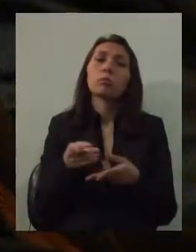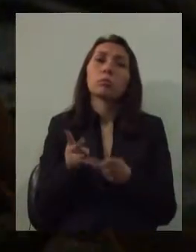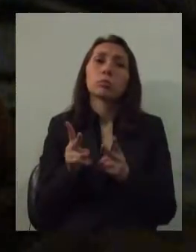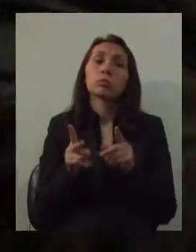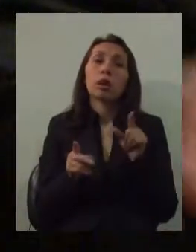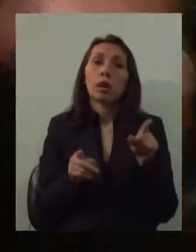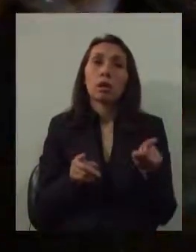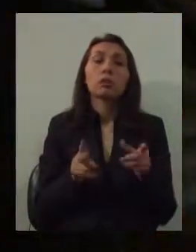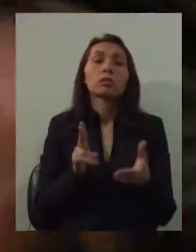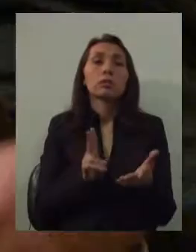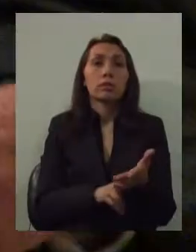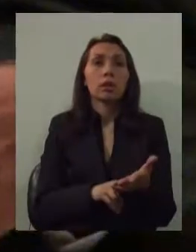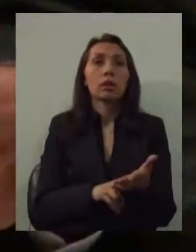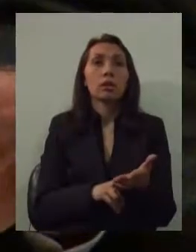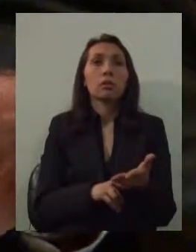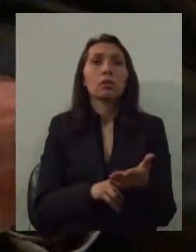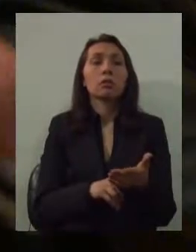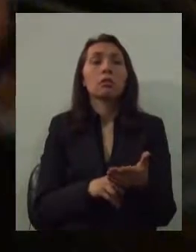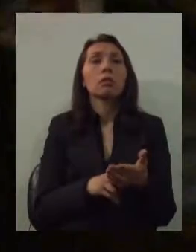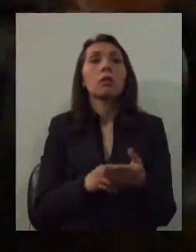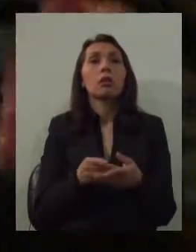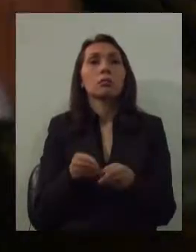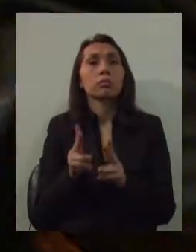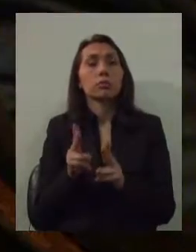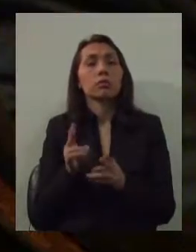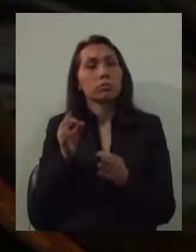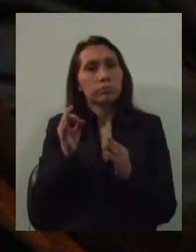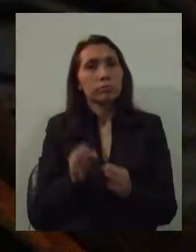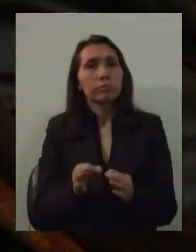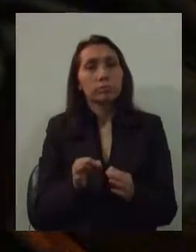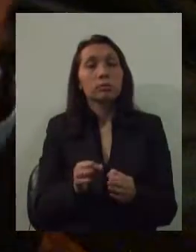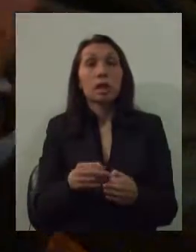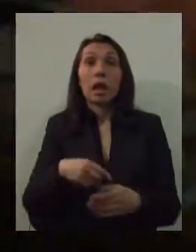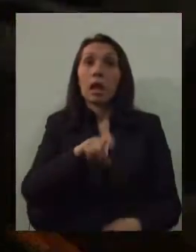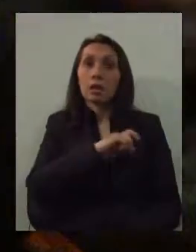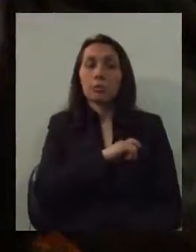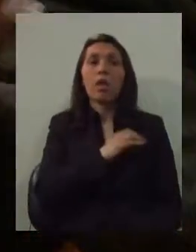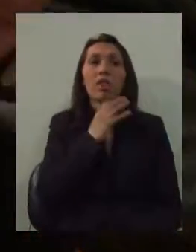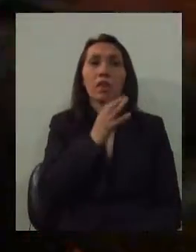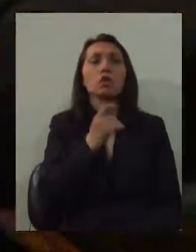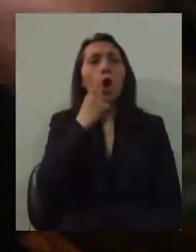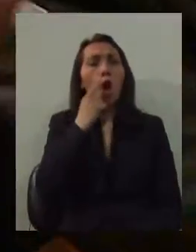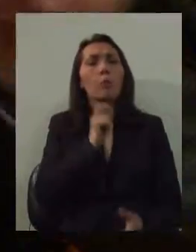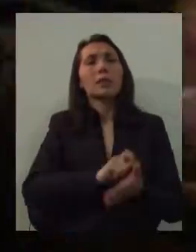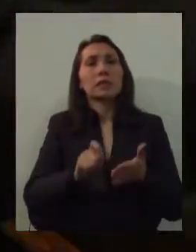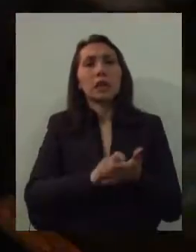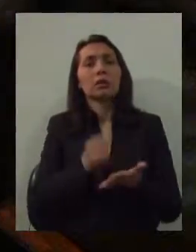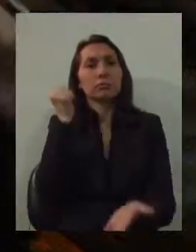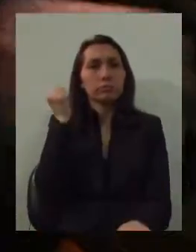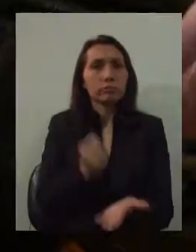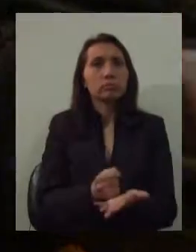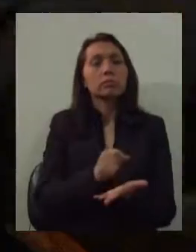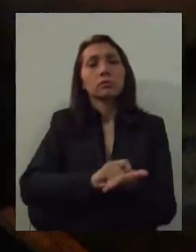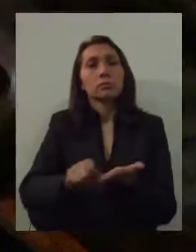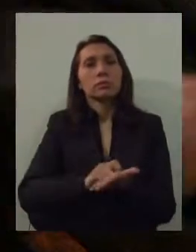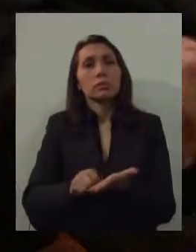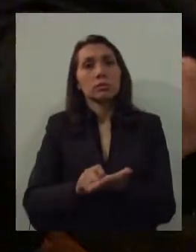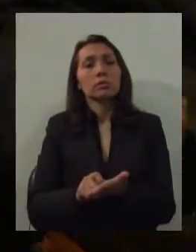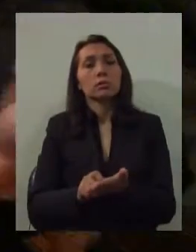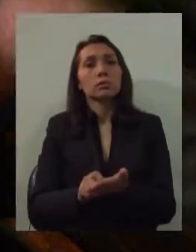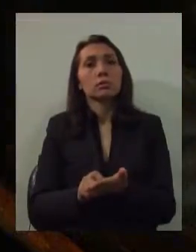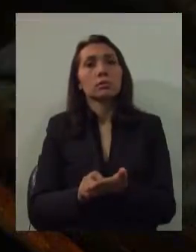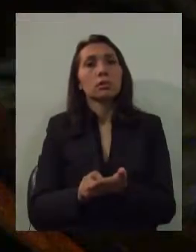ese caso la sentencia ha pasado en la autoridad de cosas juzgadas, está firme? Porque la sentencia es española, así dice, el señor secretario certifica que esta sentencia ha